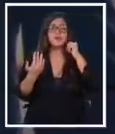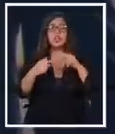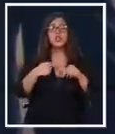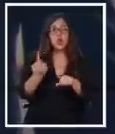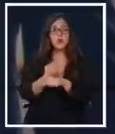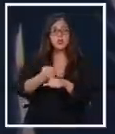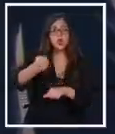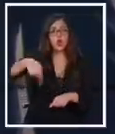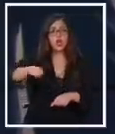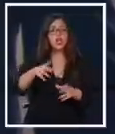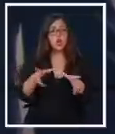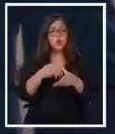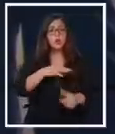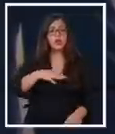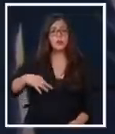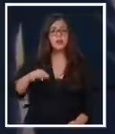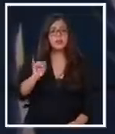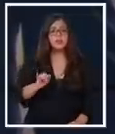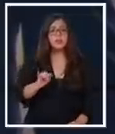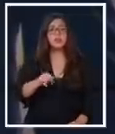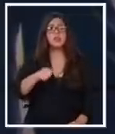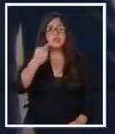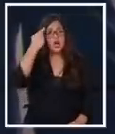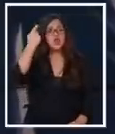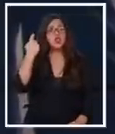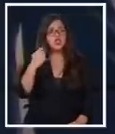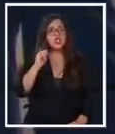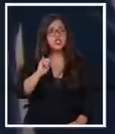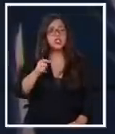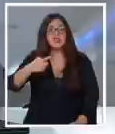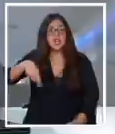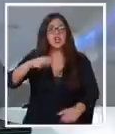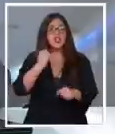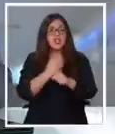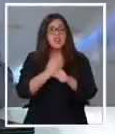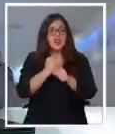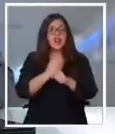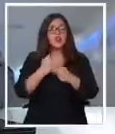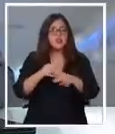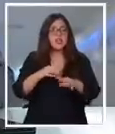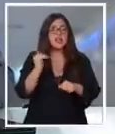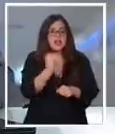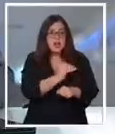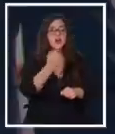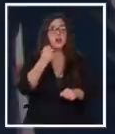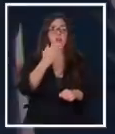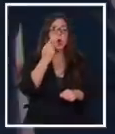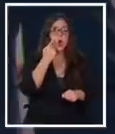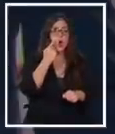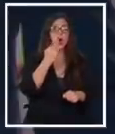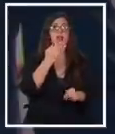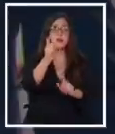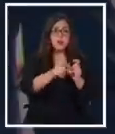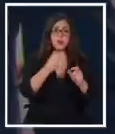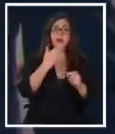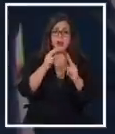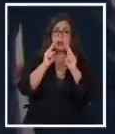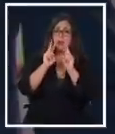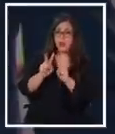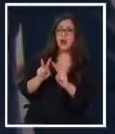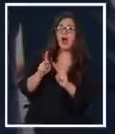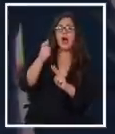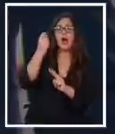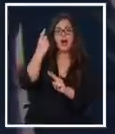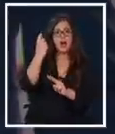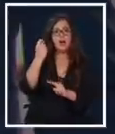hablo con ellos permanentemente tengo conciencia de que están trabajando a toda máquina pero la ciudadanía tiene que percibir también aquello y que